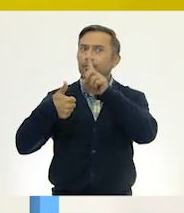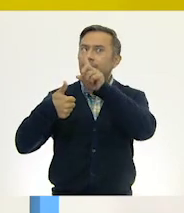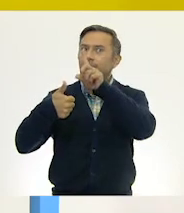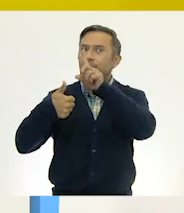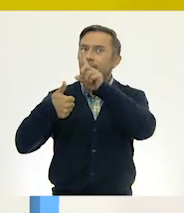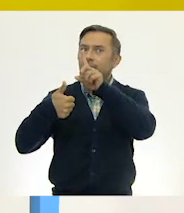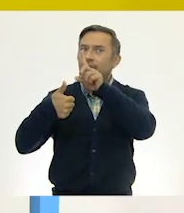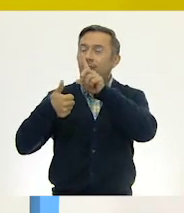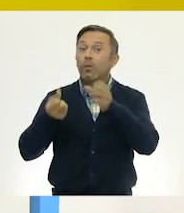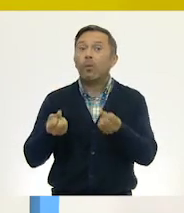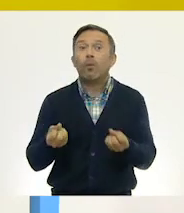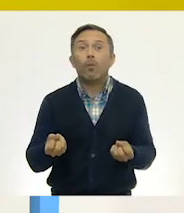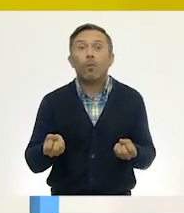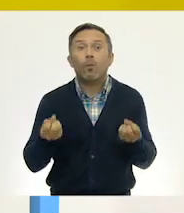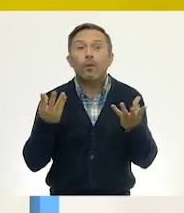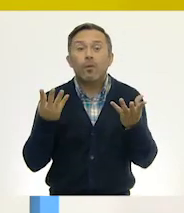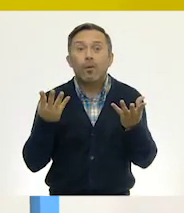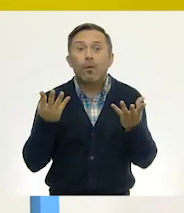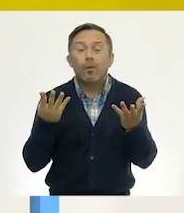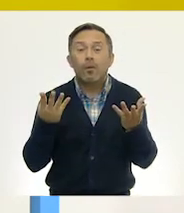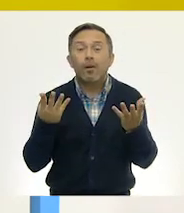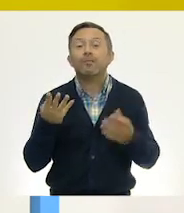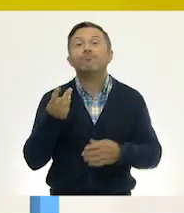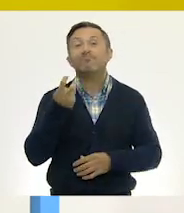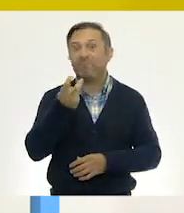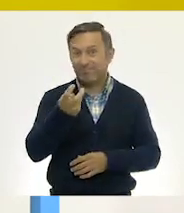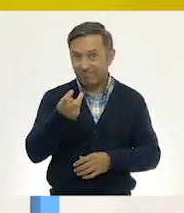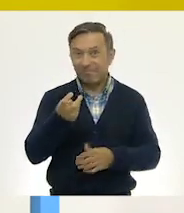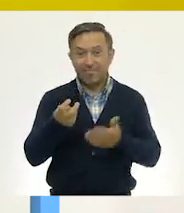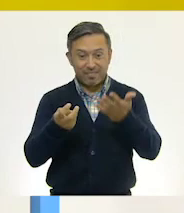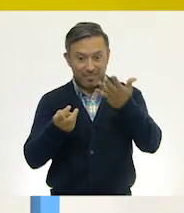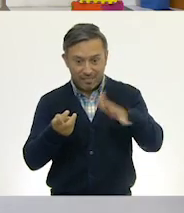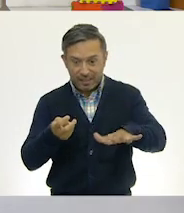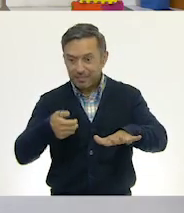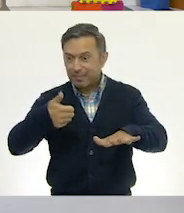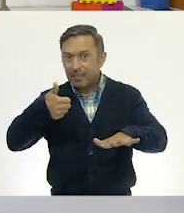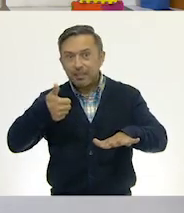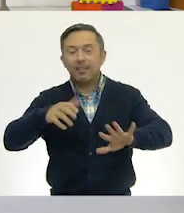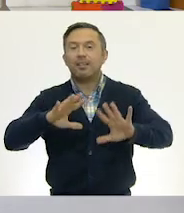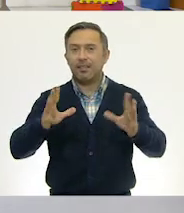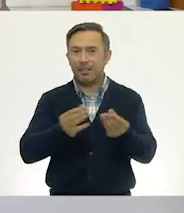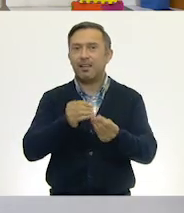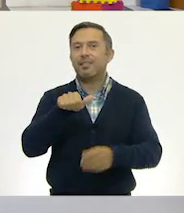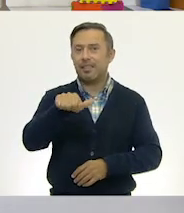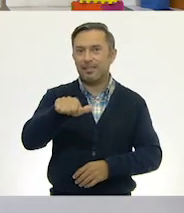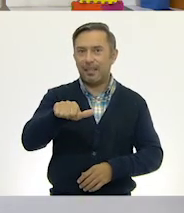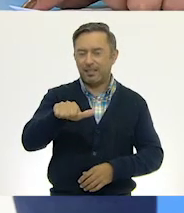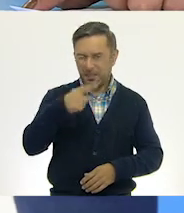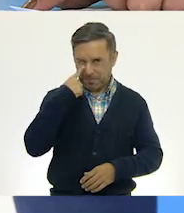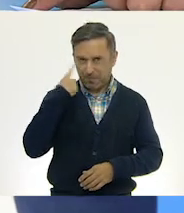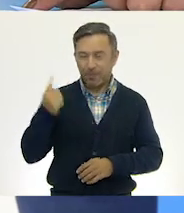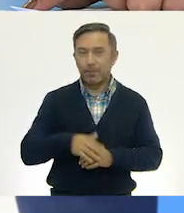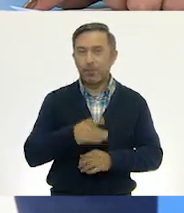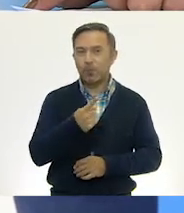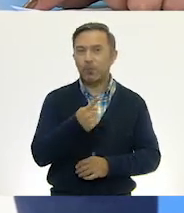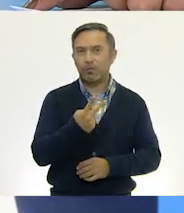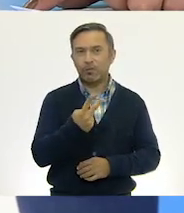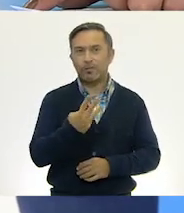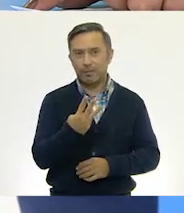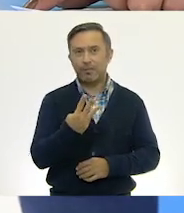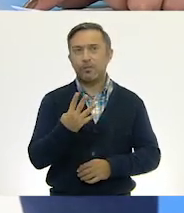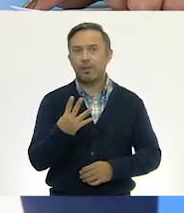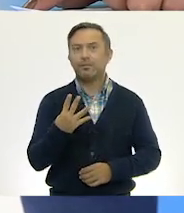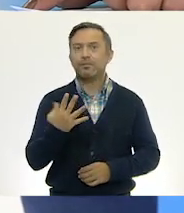¿Cuánto? Ya te están dando la respuesta. Claro, 16. Vamos a contarlos para verificar. Entonces, 1, 2,